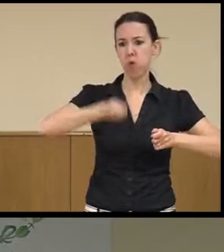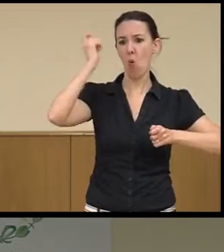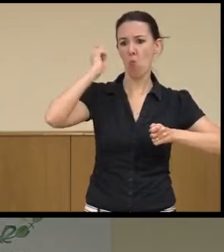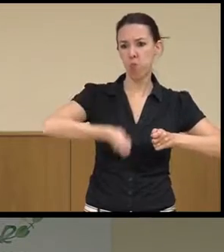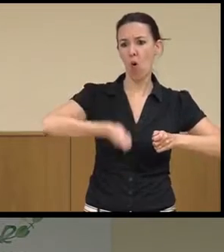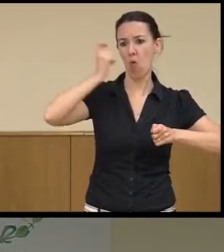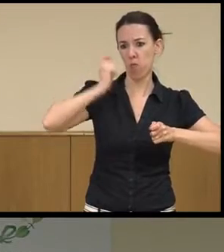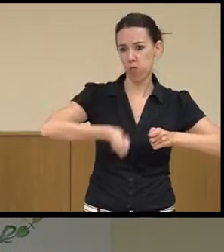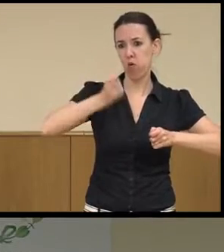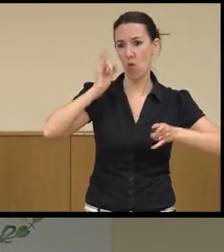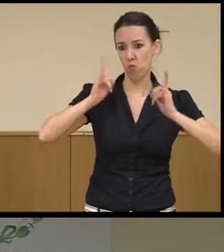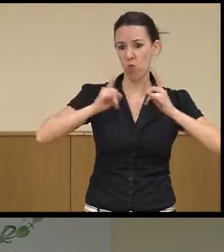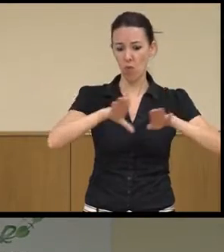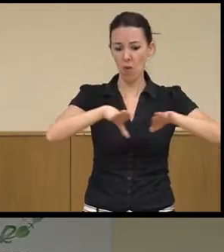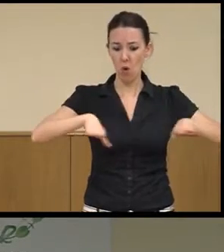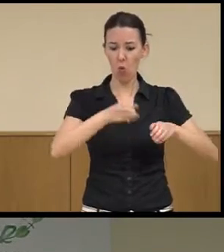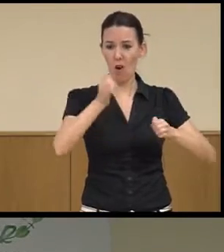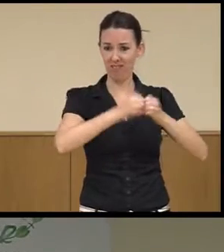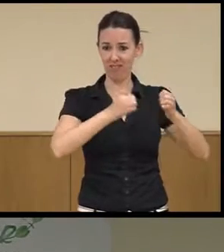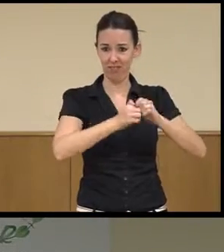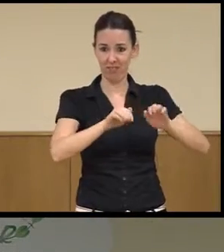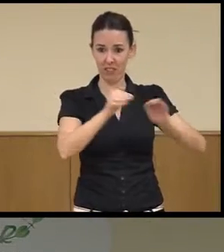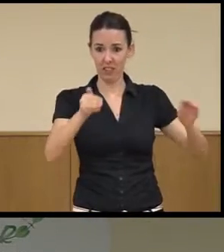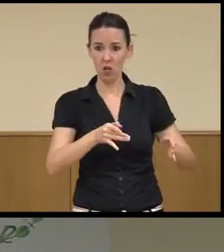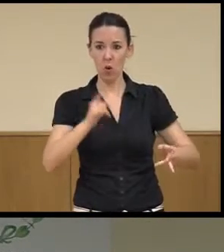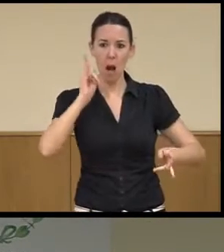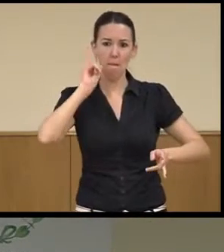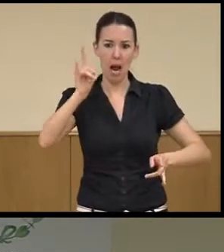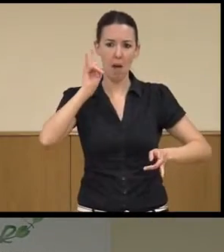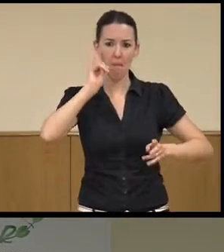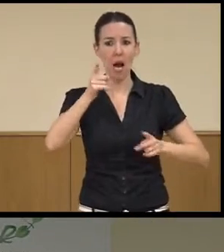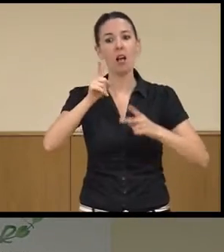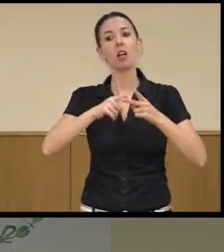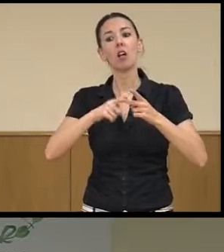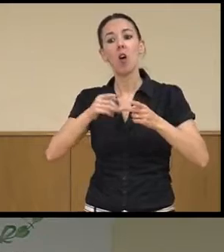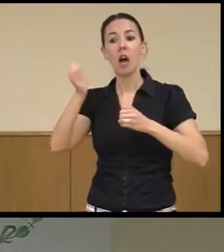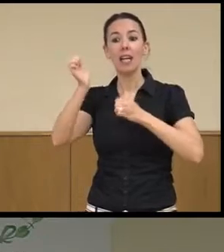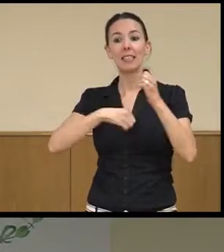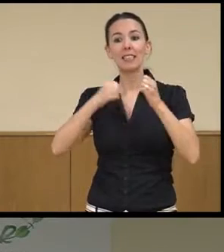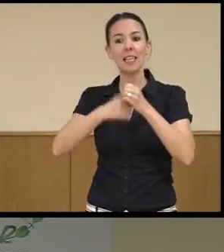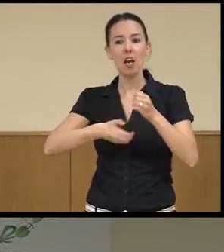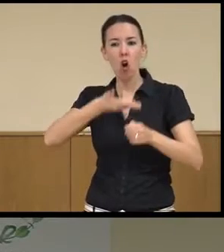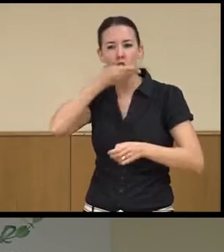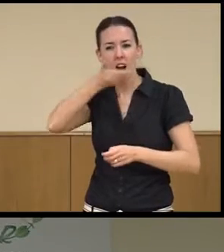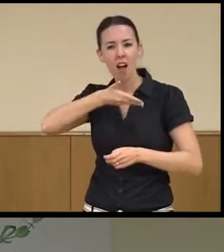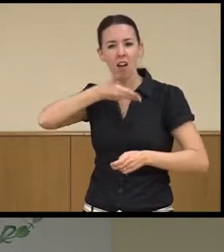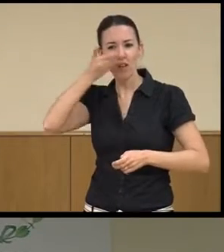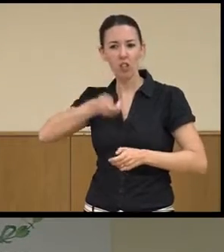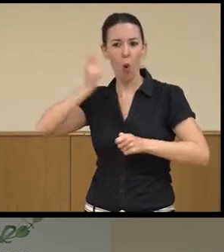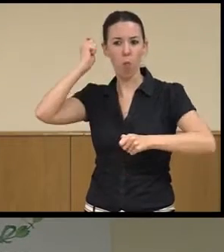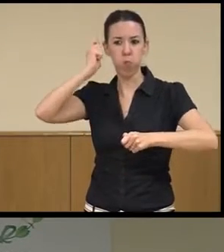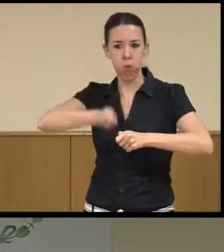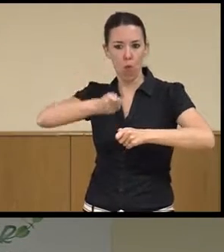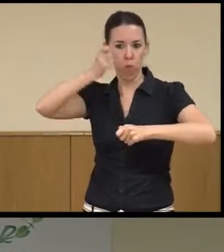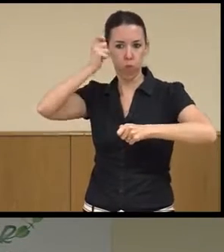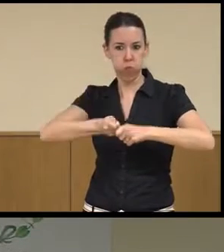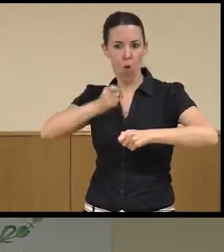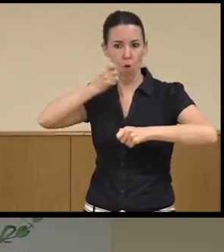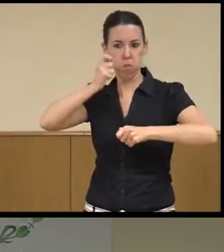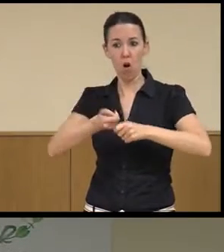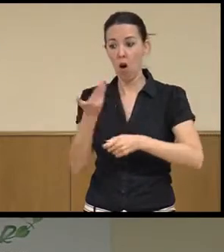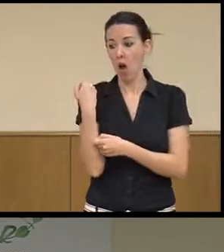de los martillos en el yunque, con agudo timbre metálico, y en el hierro candente, con timbre grave, sordo y apagado, interrumpido